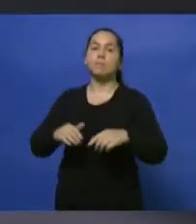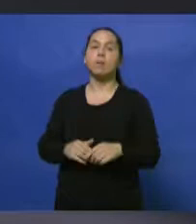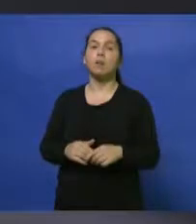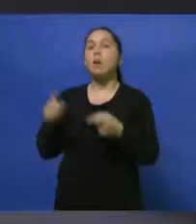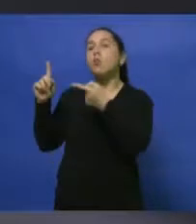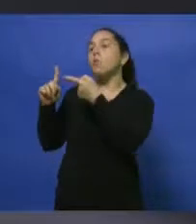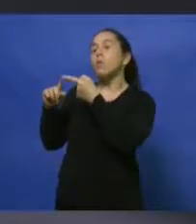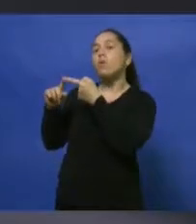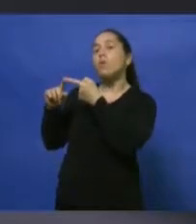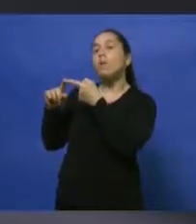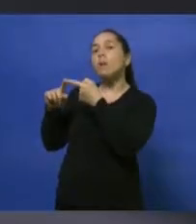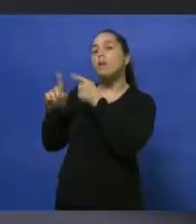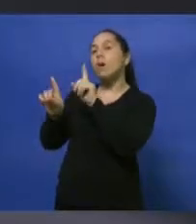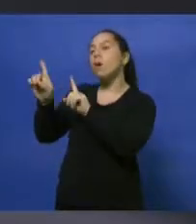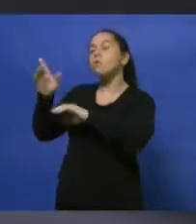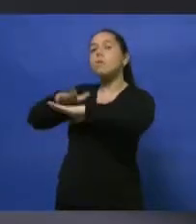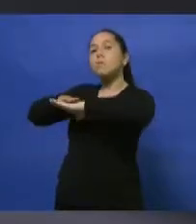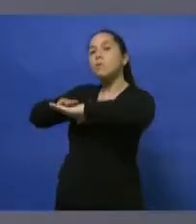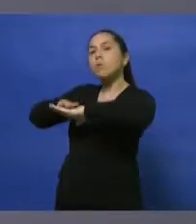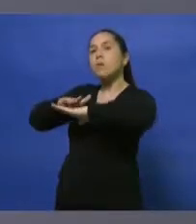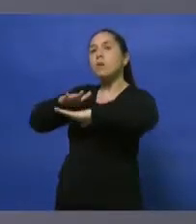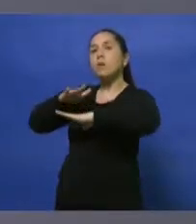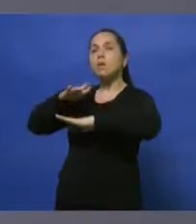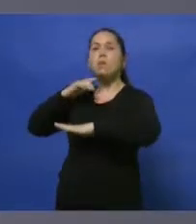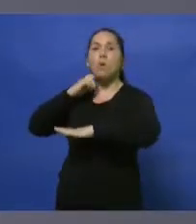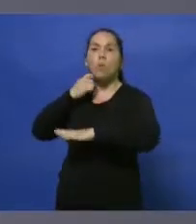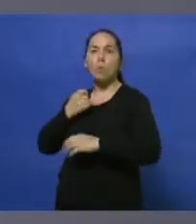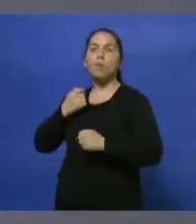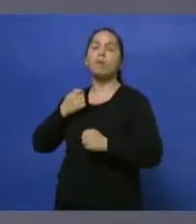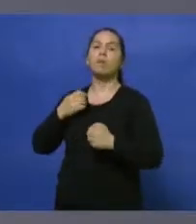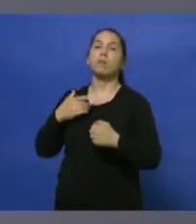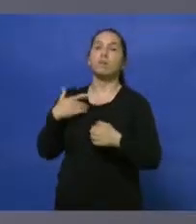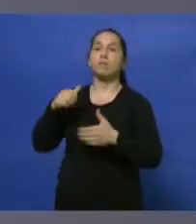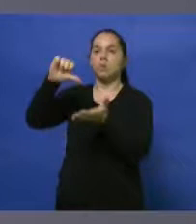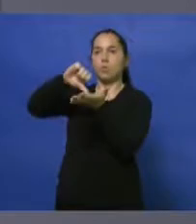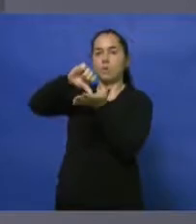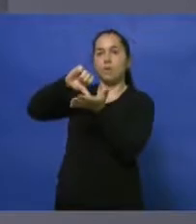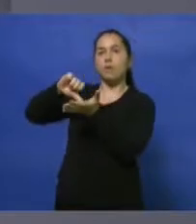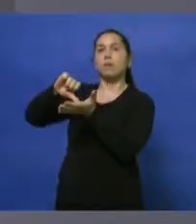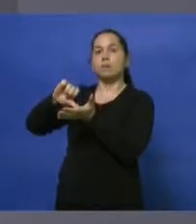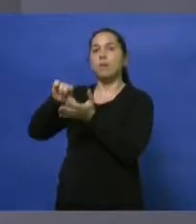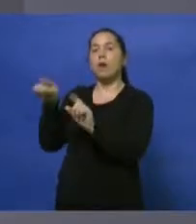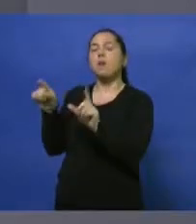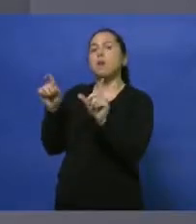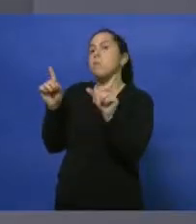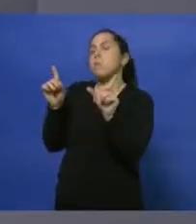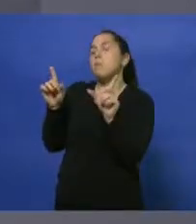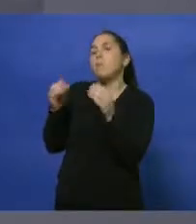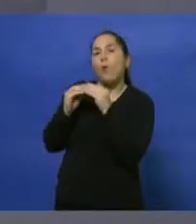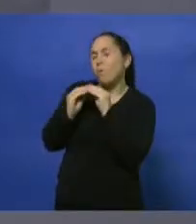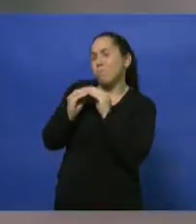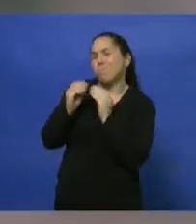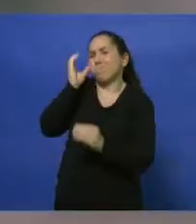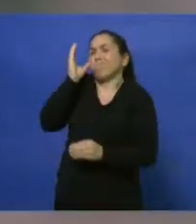tenido con los responsables de seguridad ciudadana, Héctor Versano, nos dicen, mire, no ha habido mayores inconvenientes, en sí no